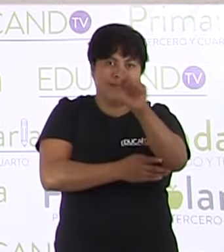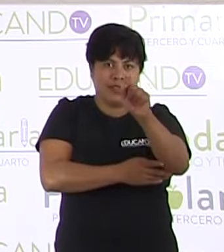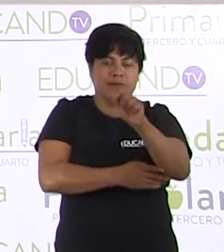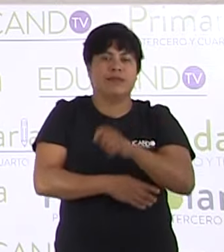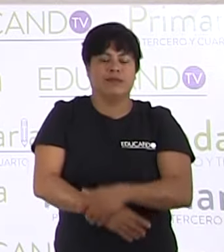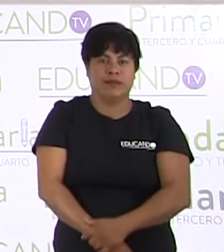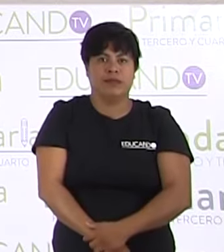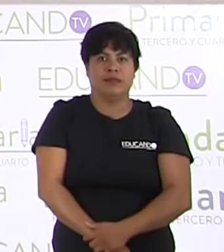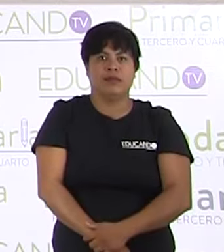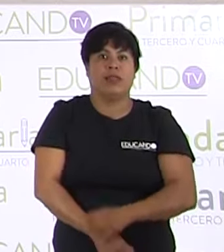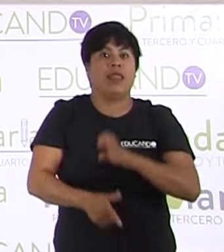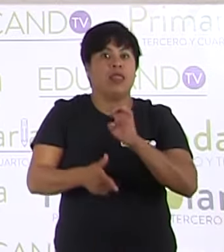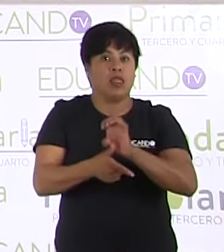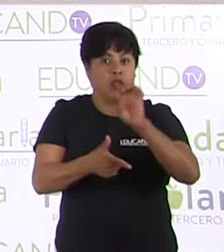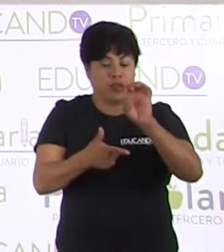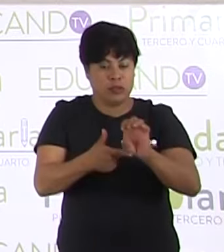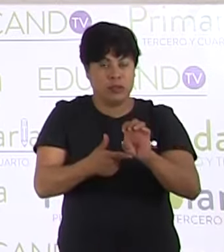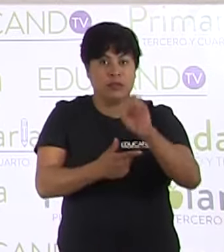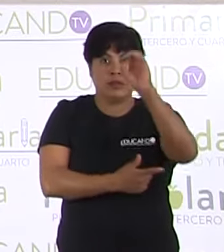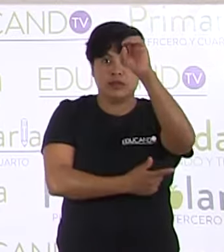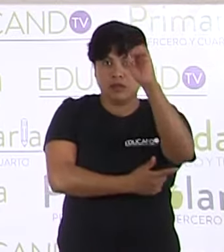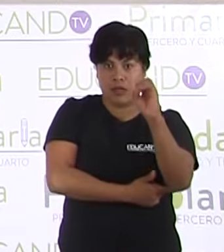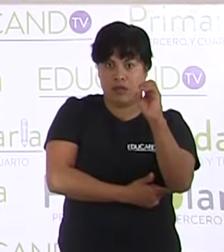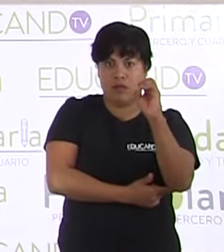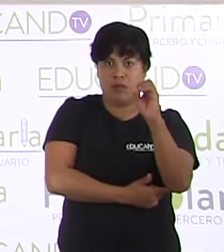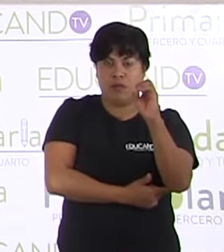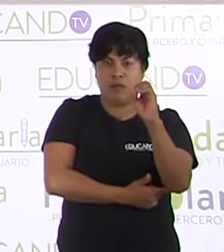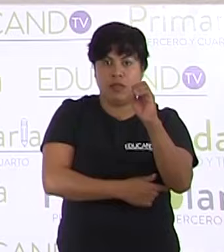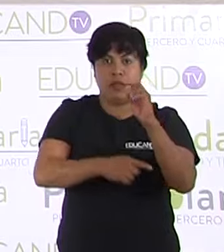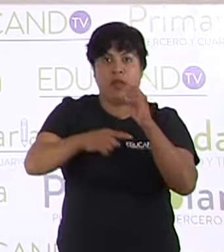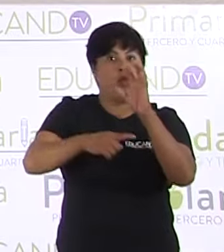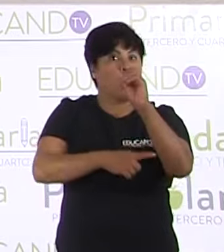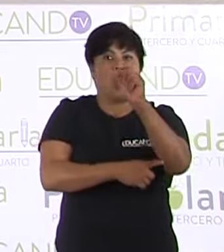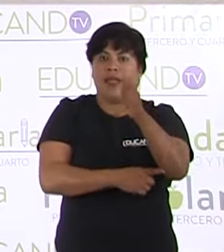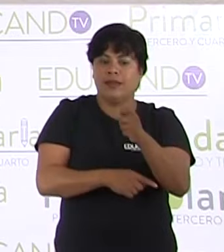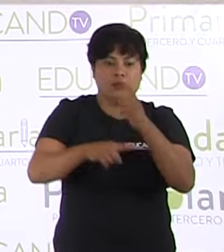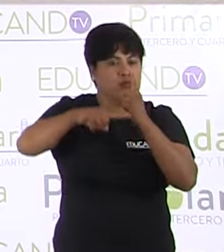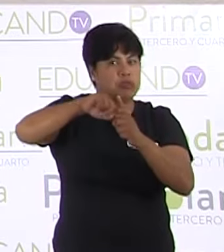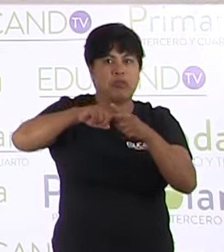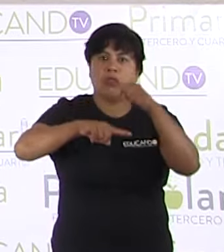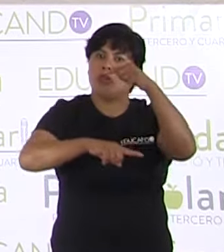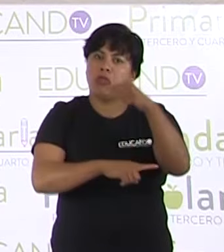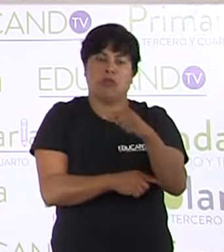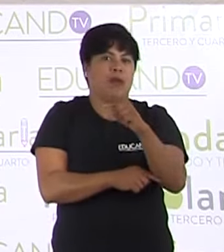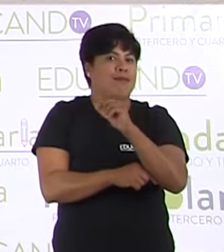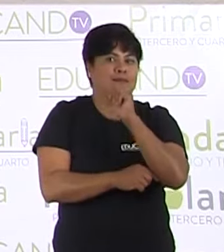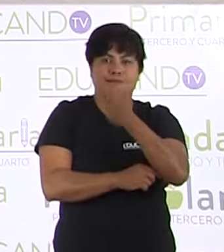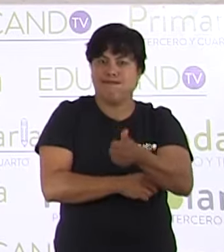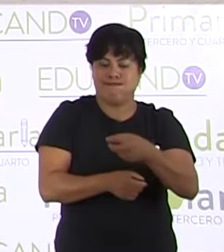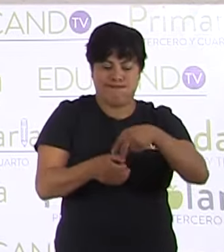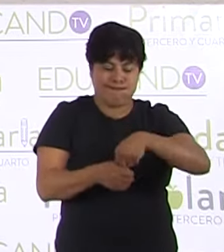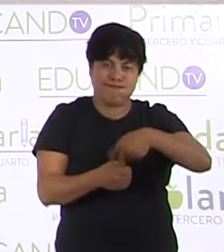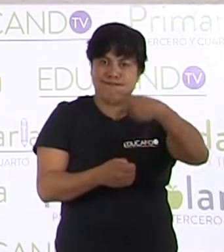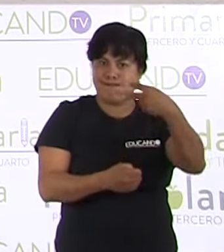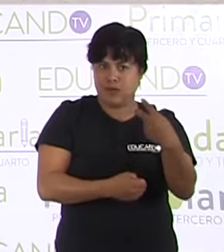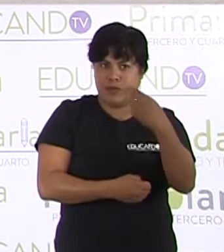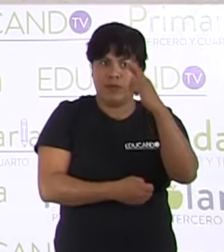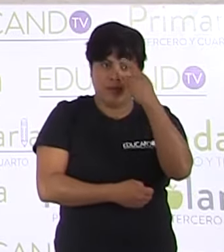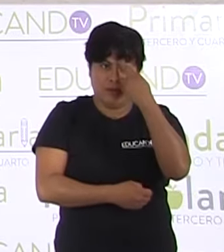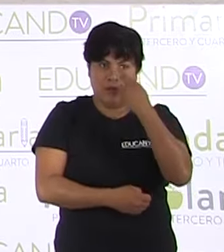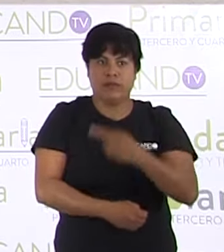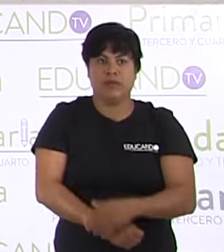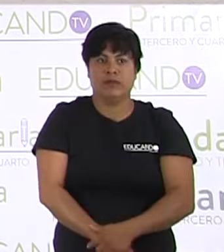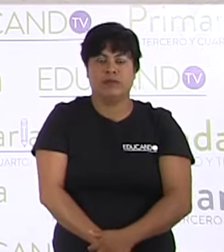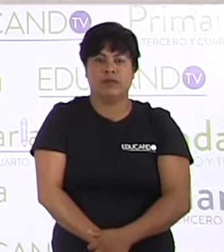Okay entonces el cero es no es positivo ni negativo de